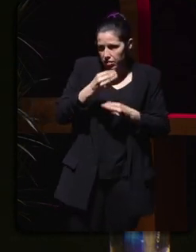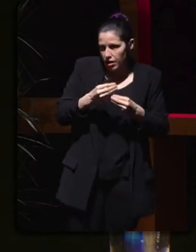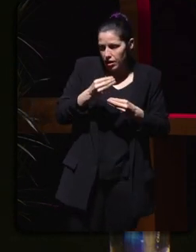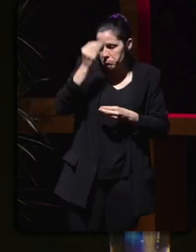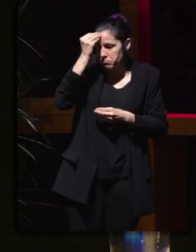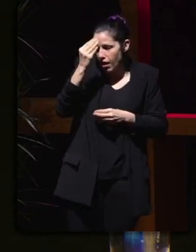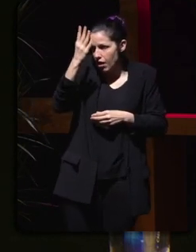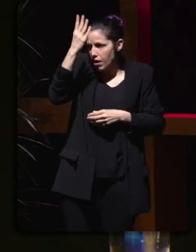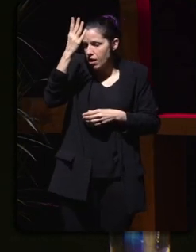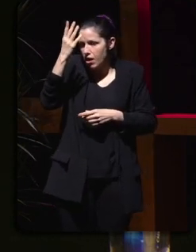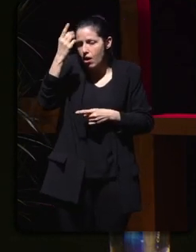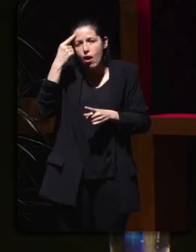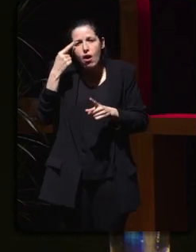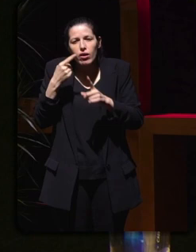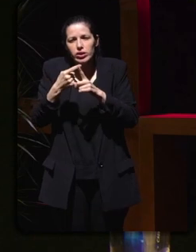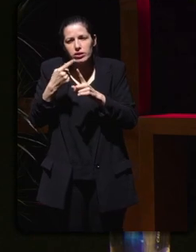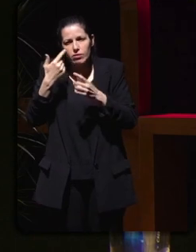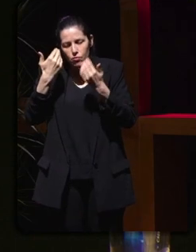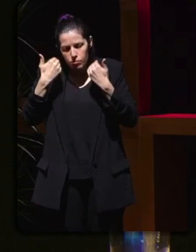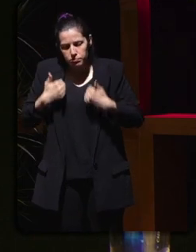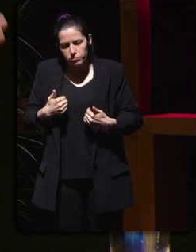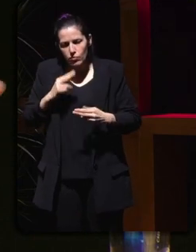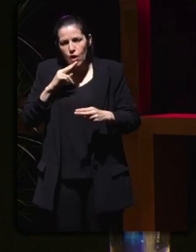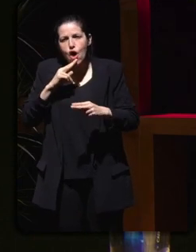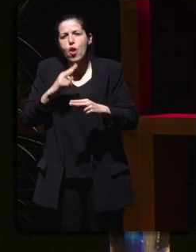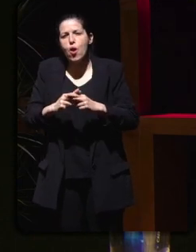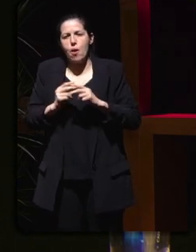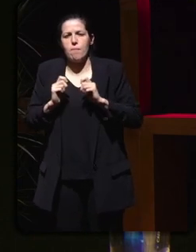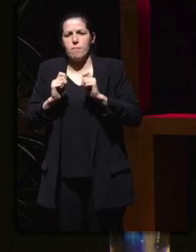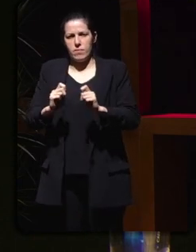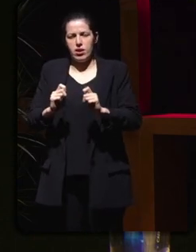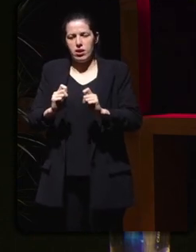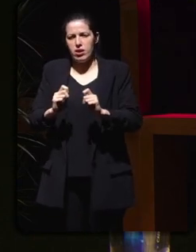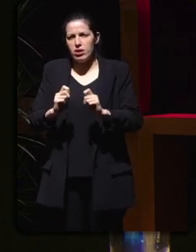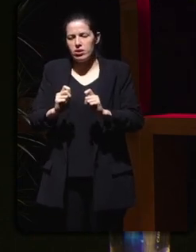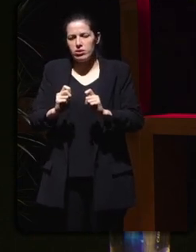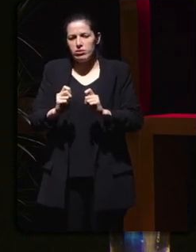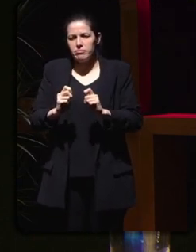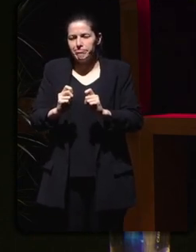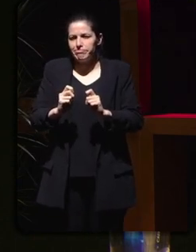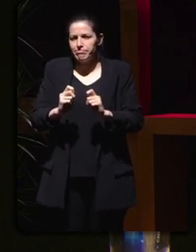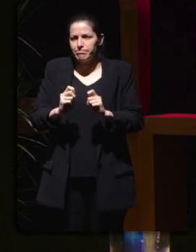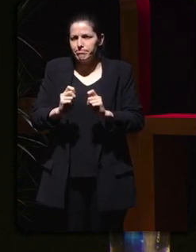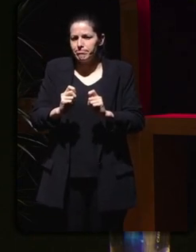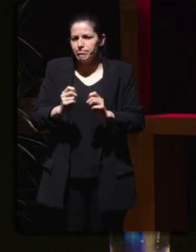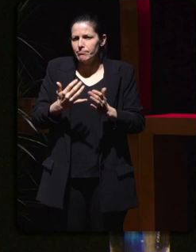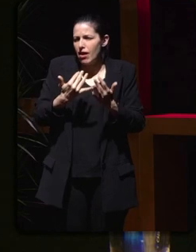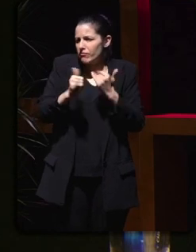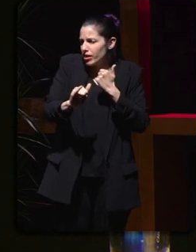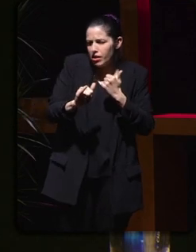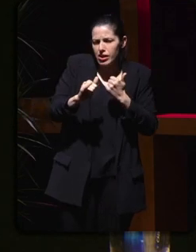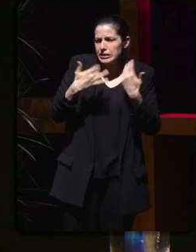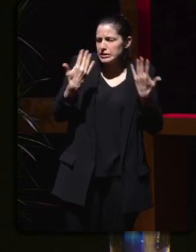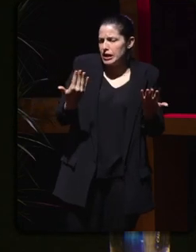nombradas para ser mostrada para dejar de ser lo que nunca se hace preso